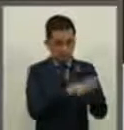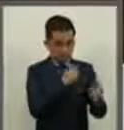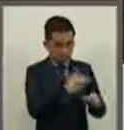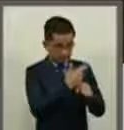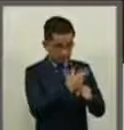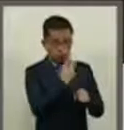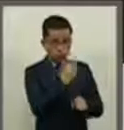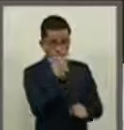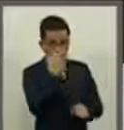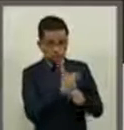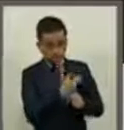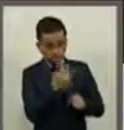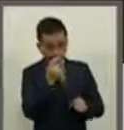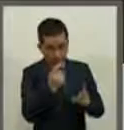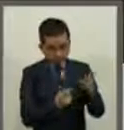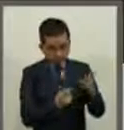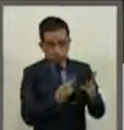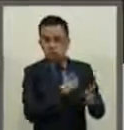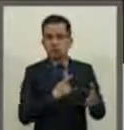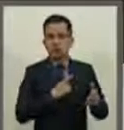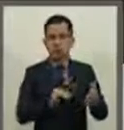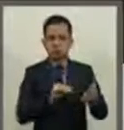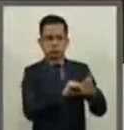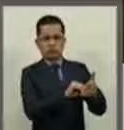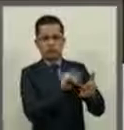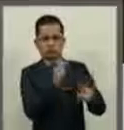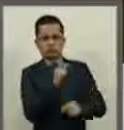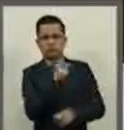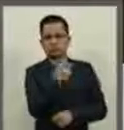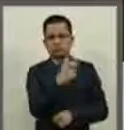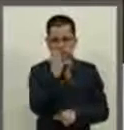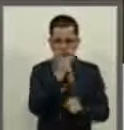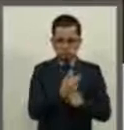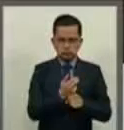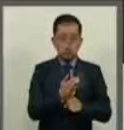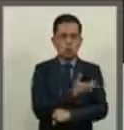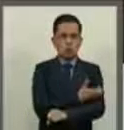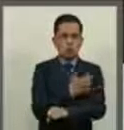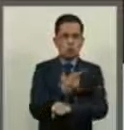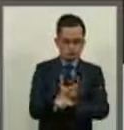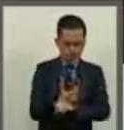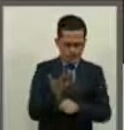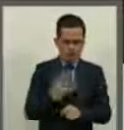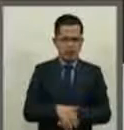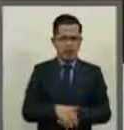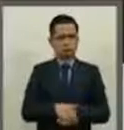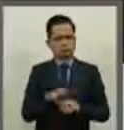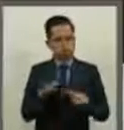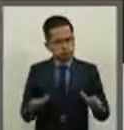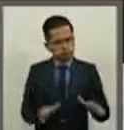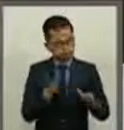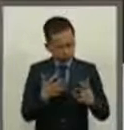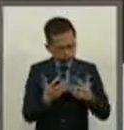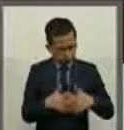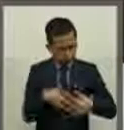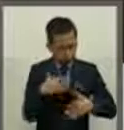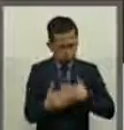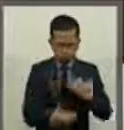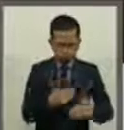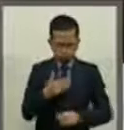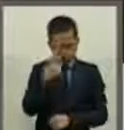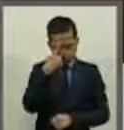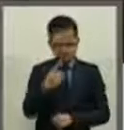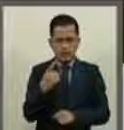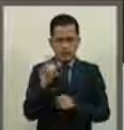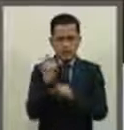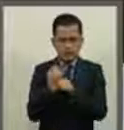se establezca la de coordinar, operar e impulsar la mejora continua de los